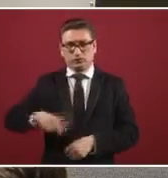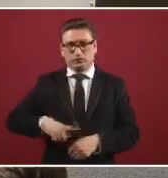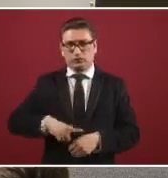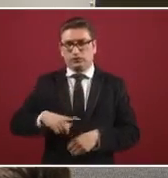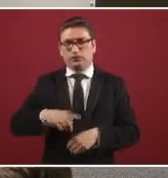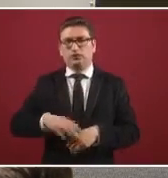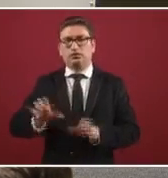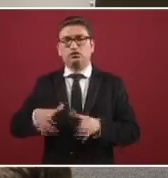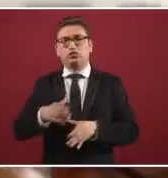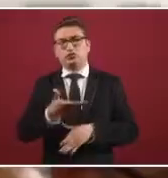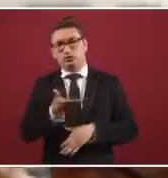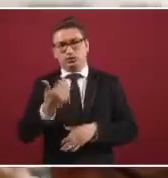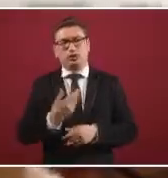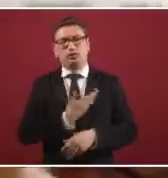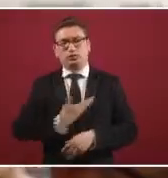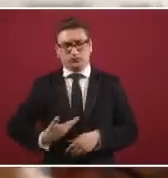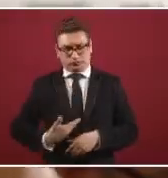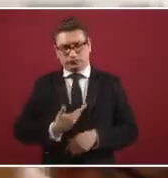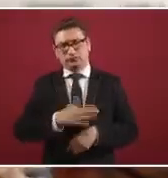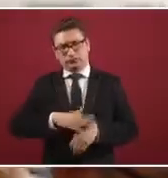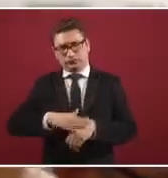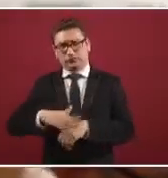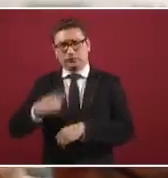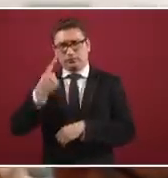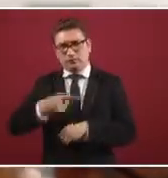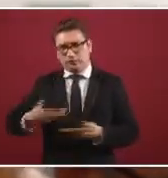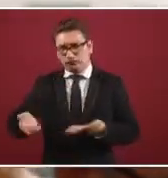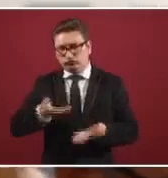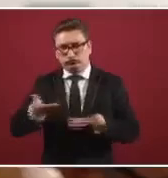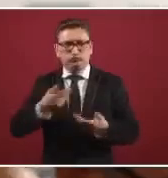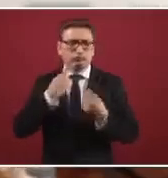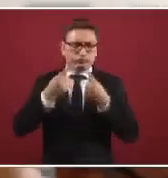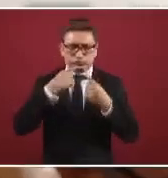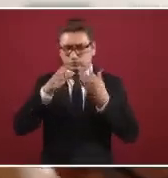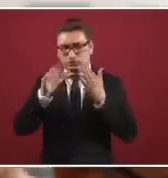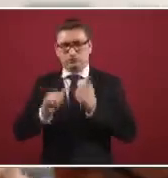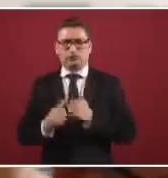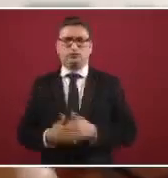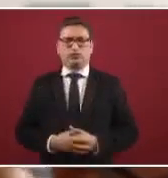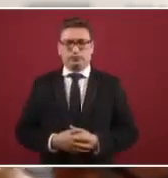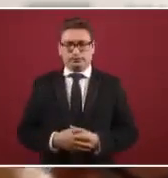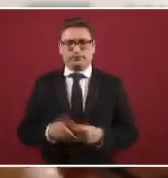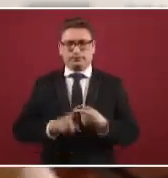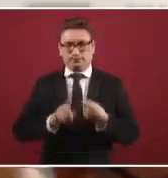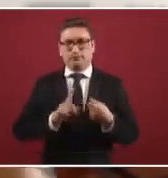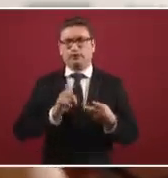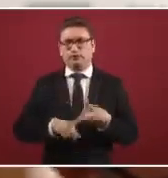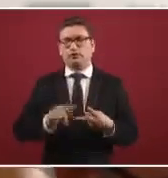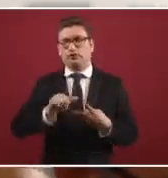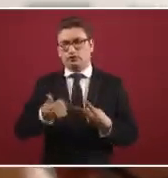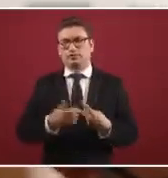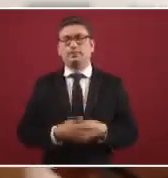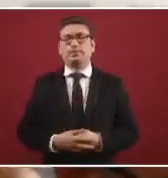su presencia para llegar a un acuerdo razonable. Y mi segunda pregunta…